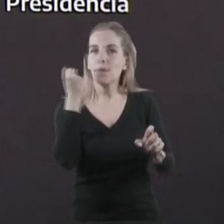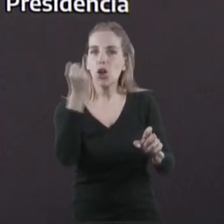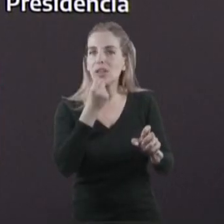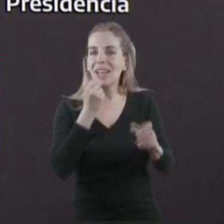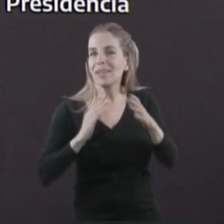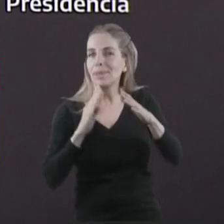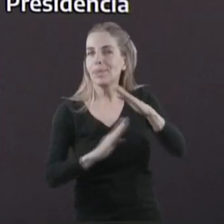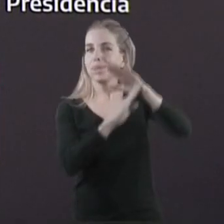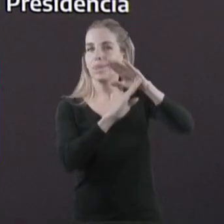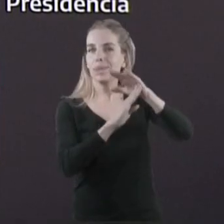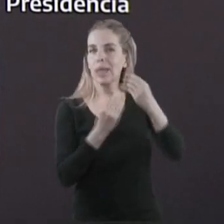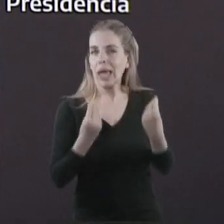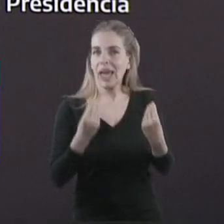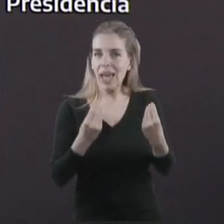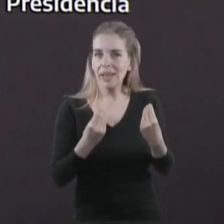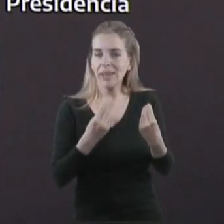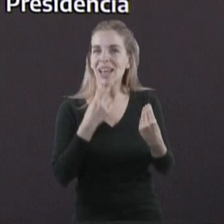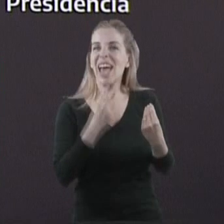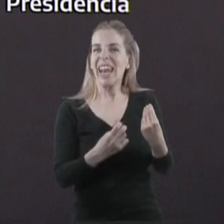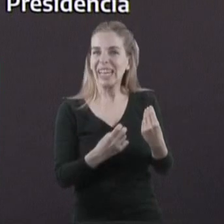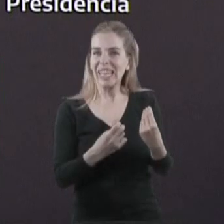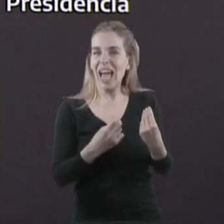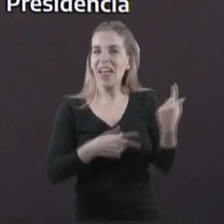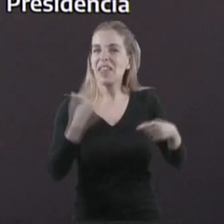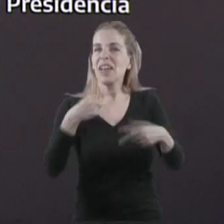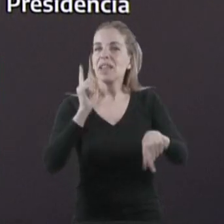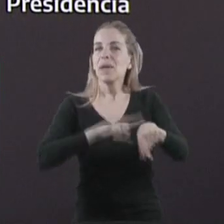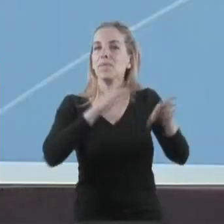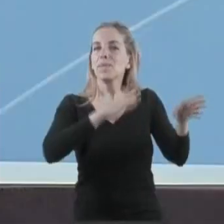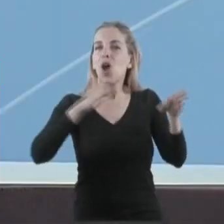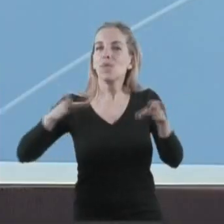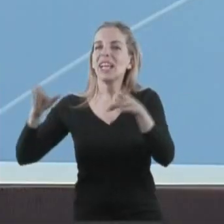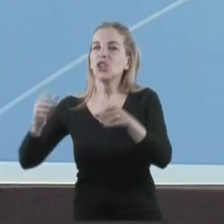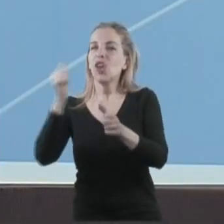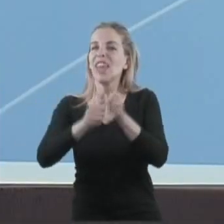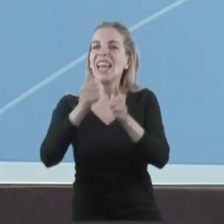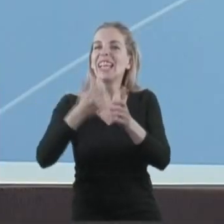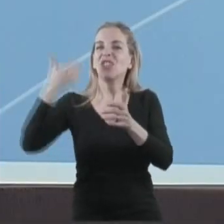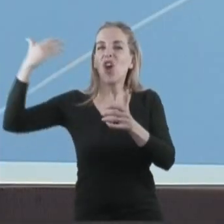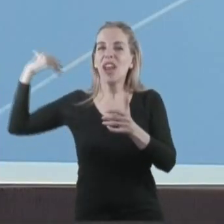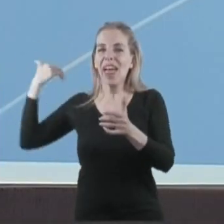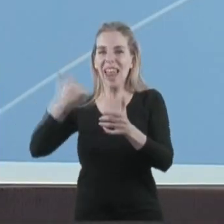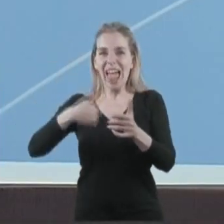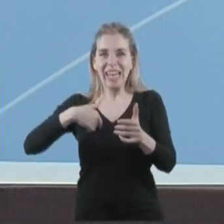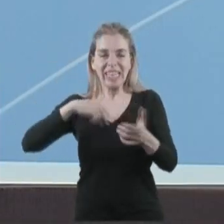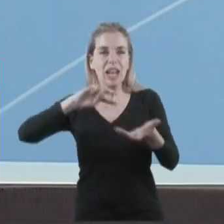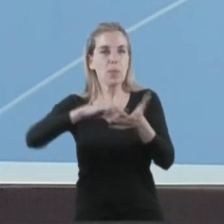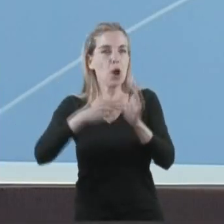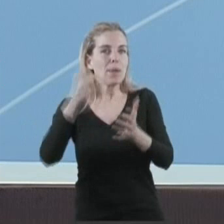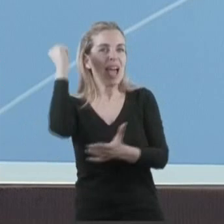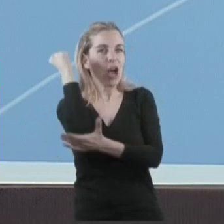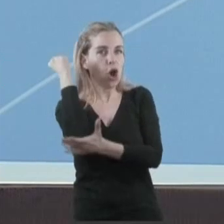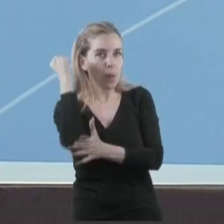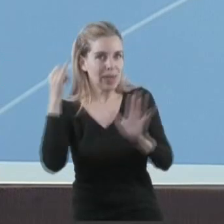ha generado en distintos momentos de nuestra historia problemas de inestabilidad macroeconómica. Bueno, esto